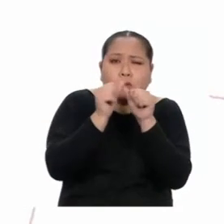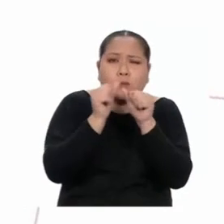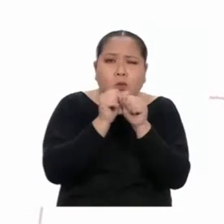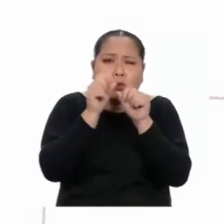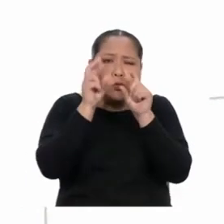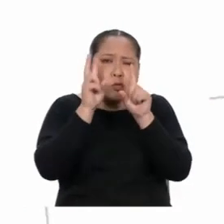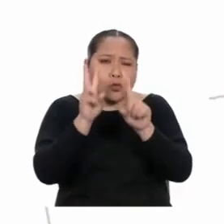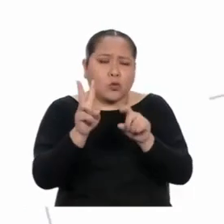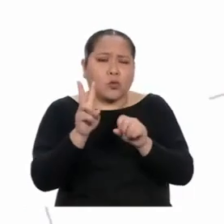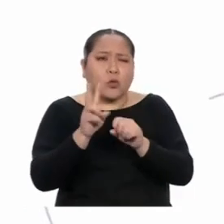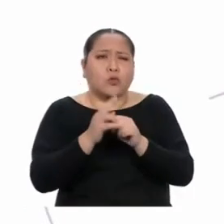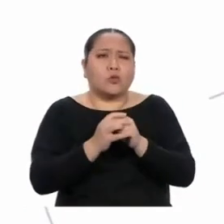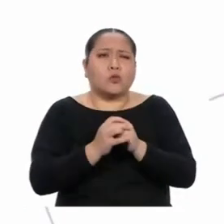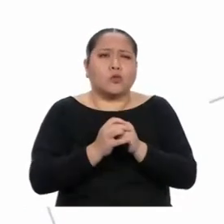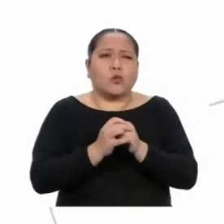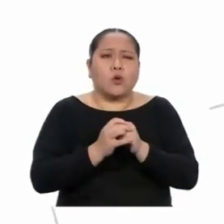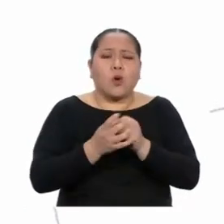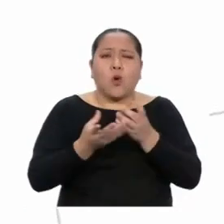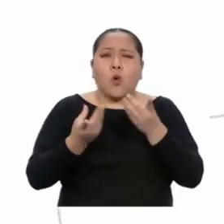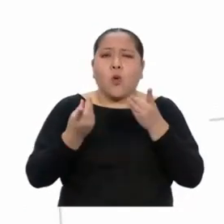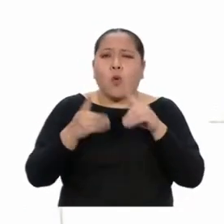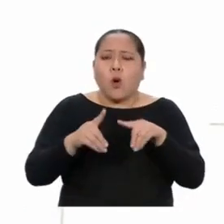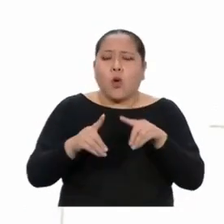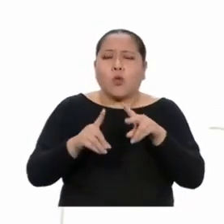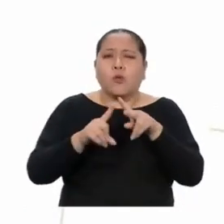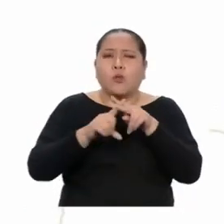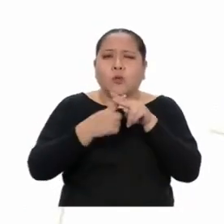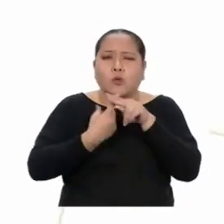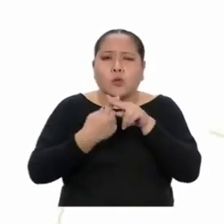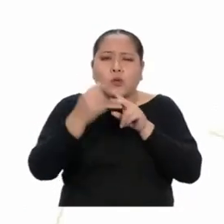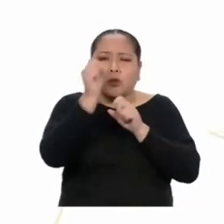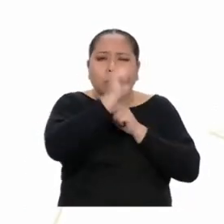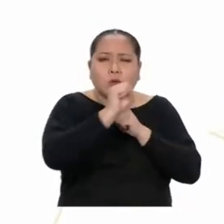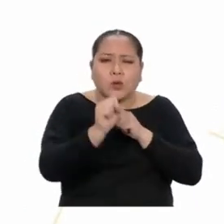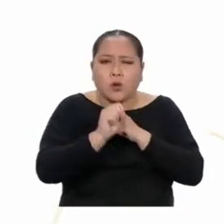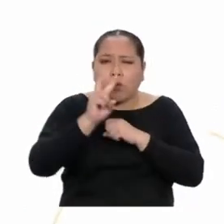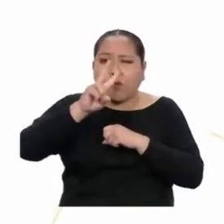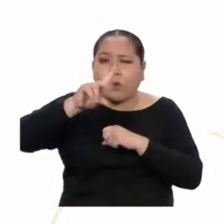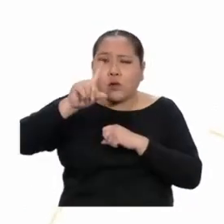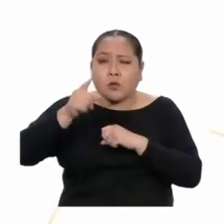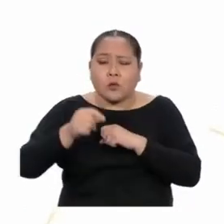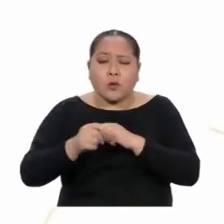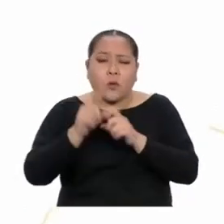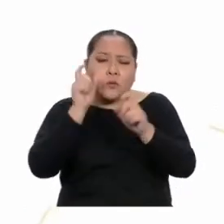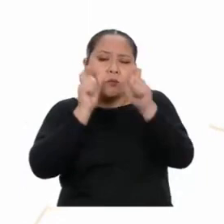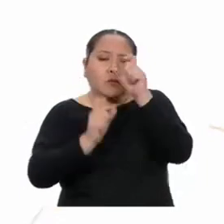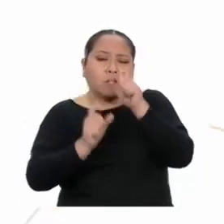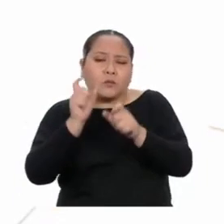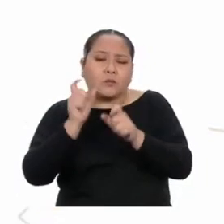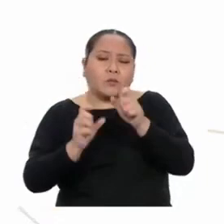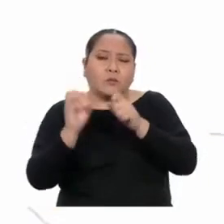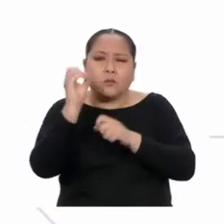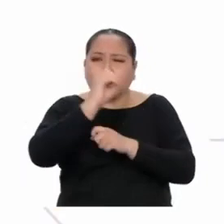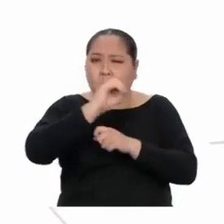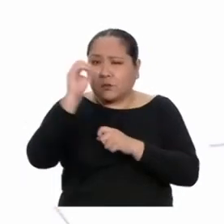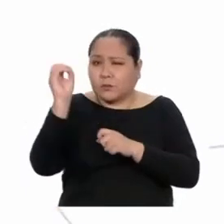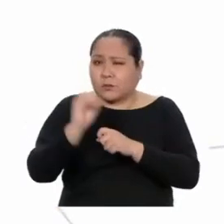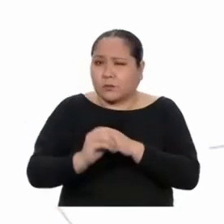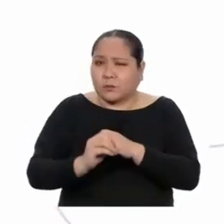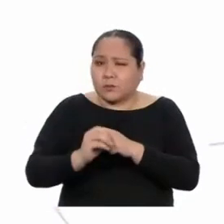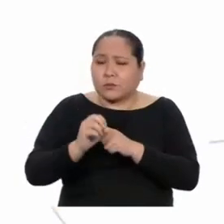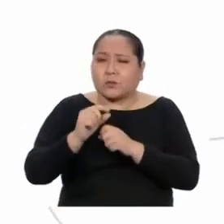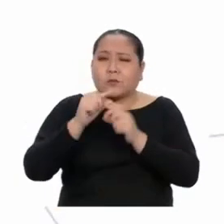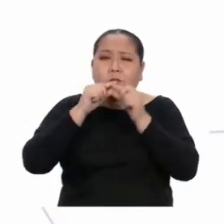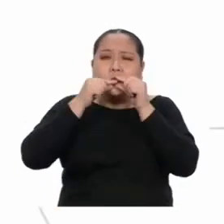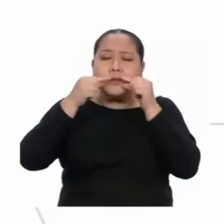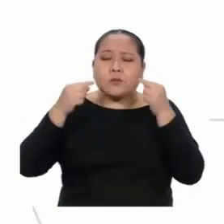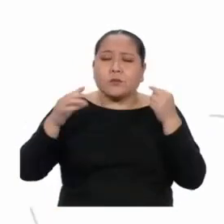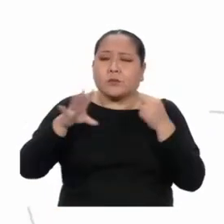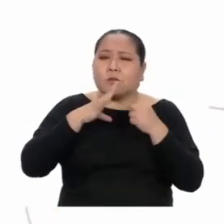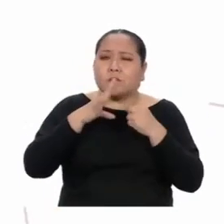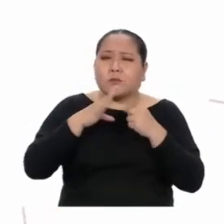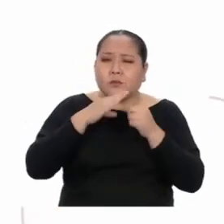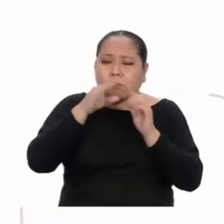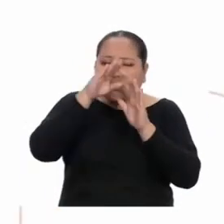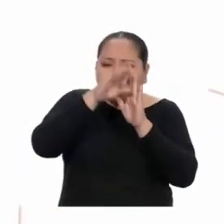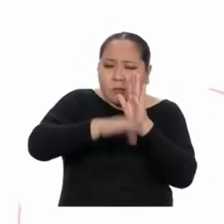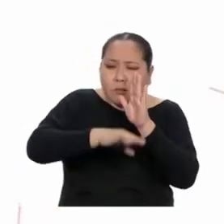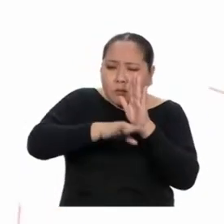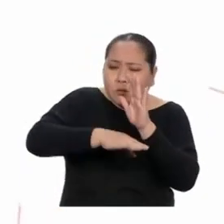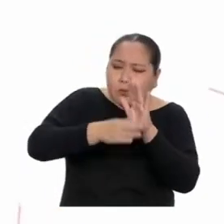es, a inicios del siglo XXI, el porcentaje de quechohablantes en el Perú fue menor que en el